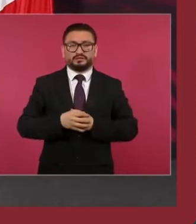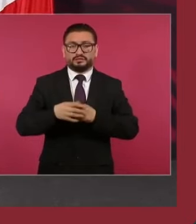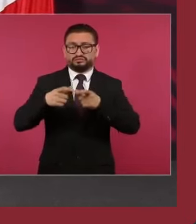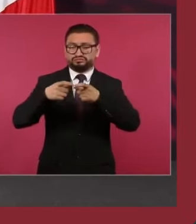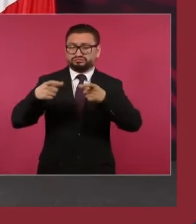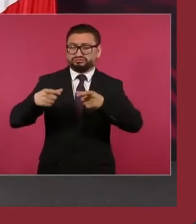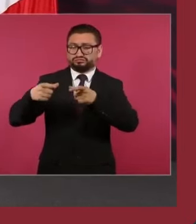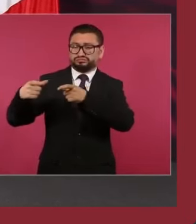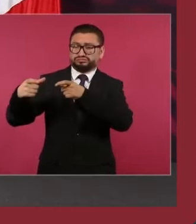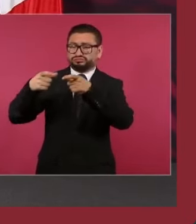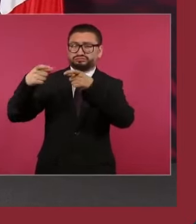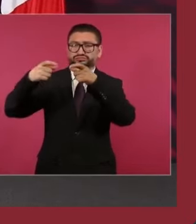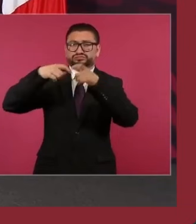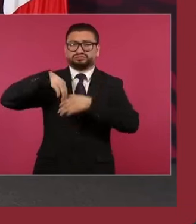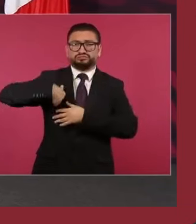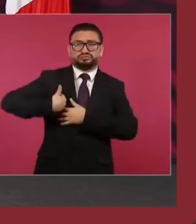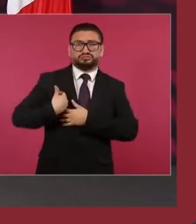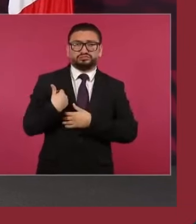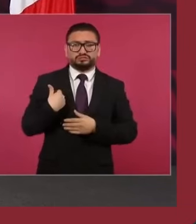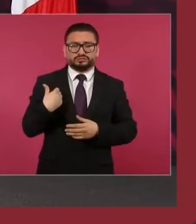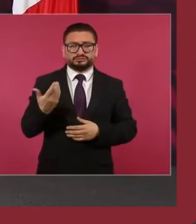Acumulado ahí.